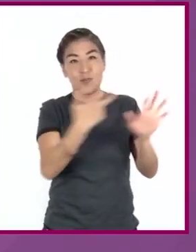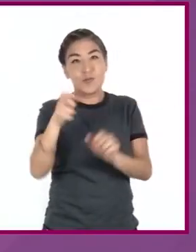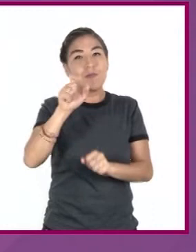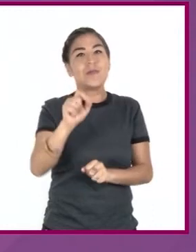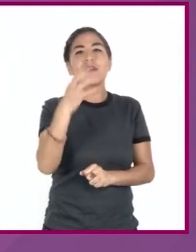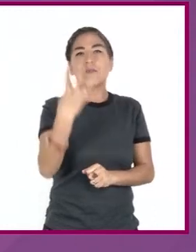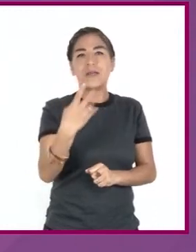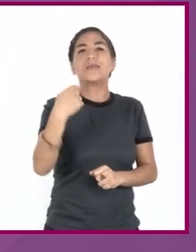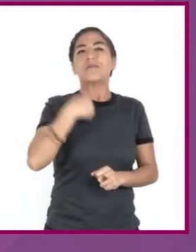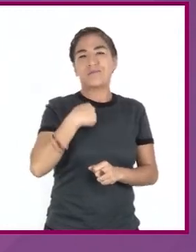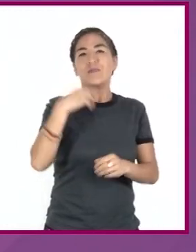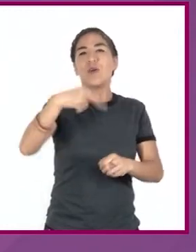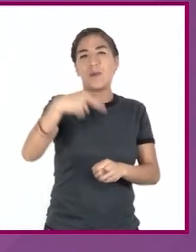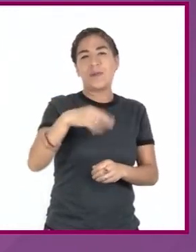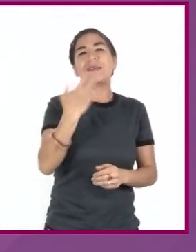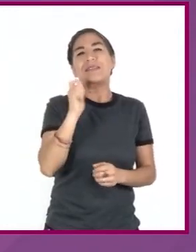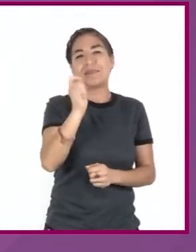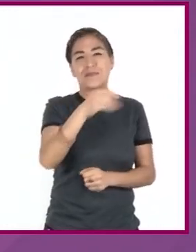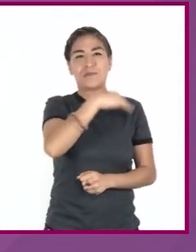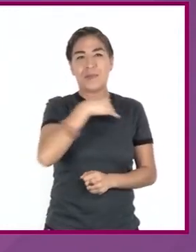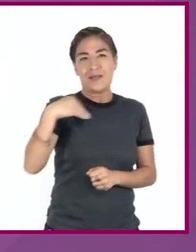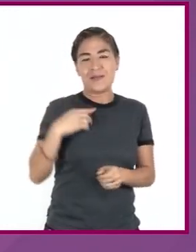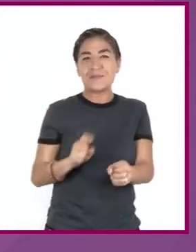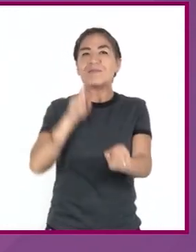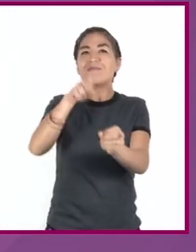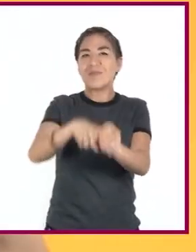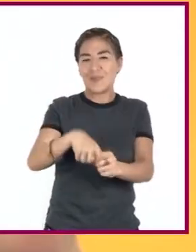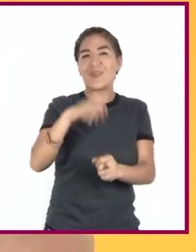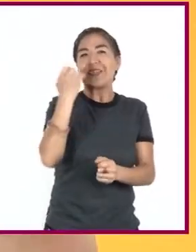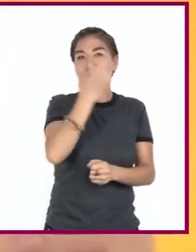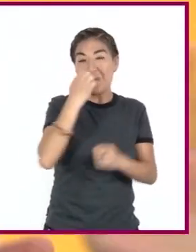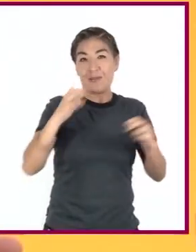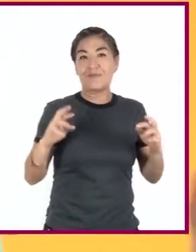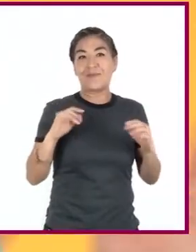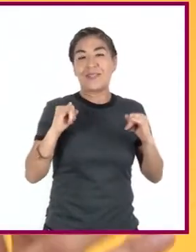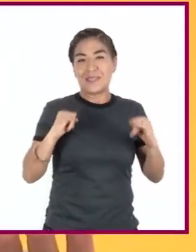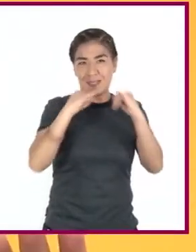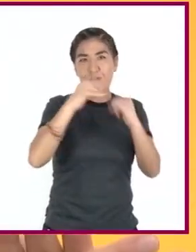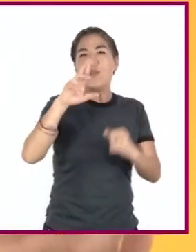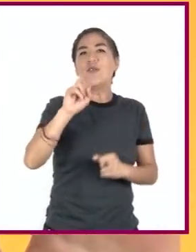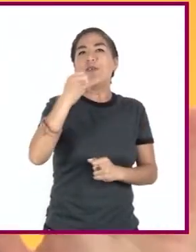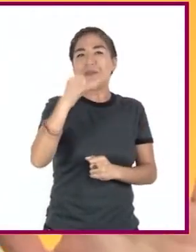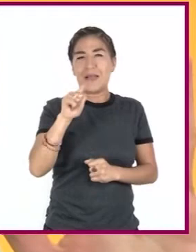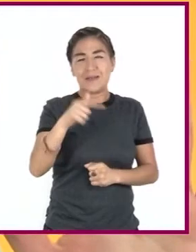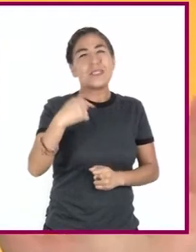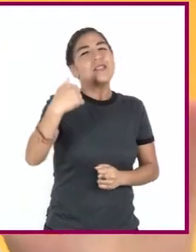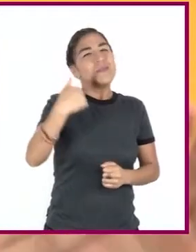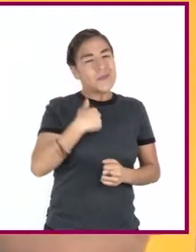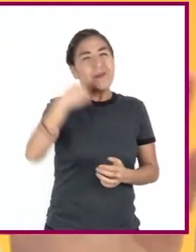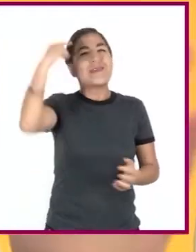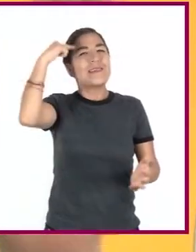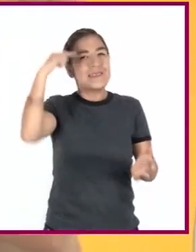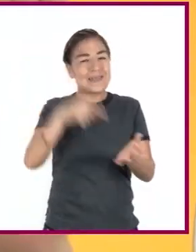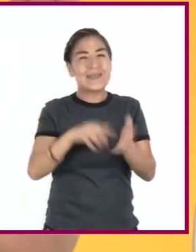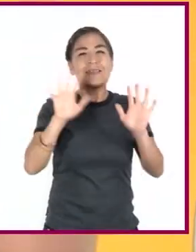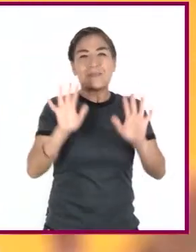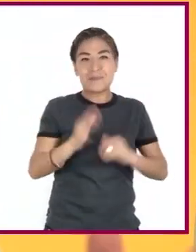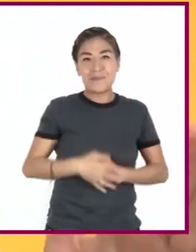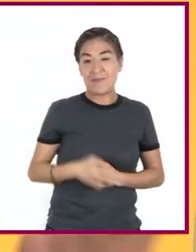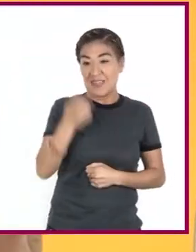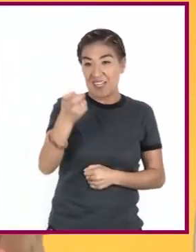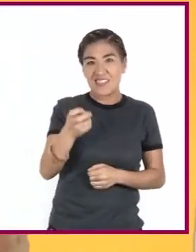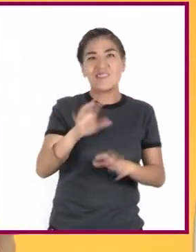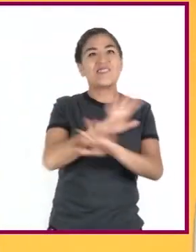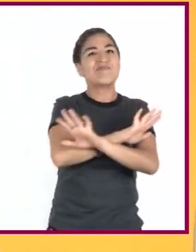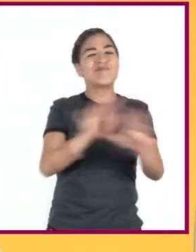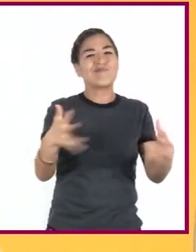1824 fui declarado miembro de la Royal Society. Me imagino, supongo que eso fue el punto final